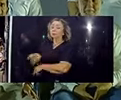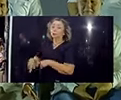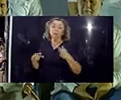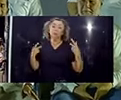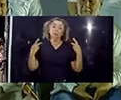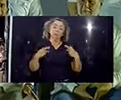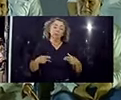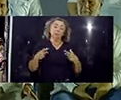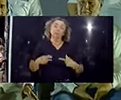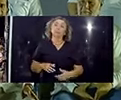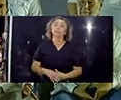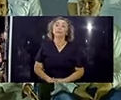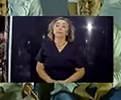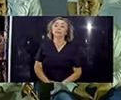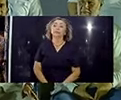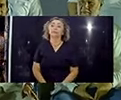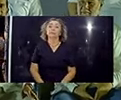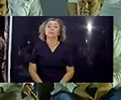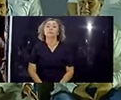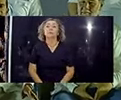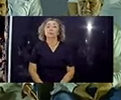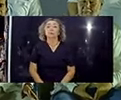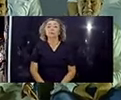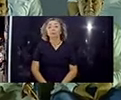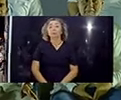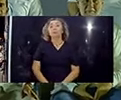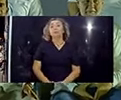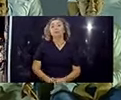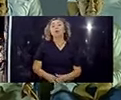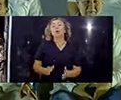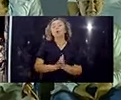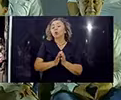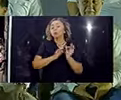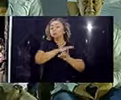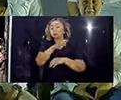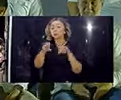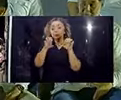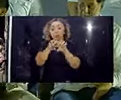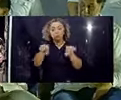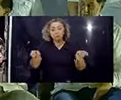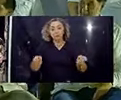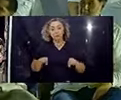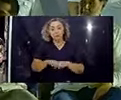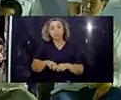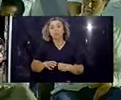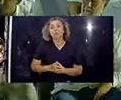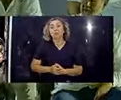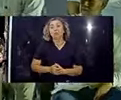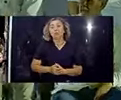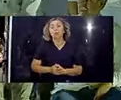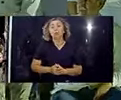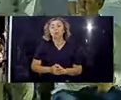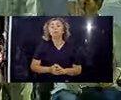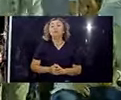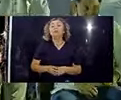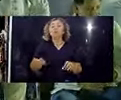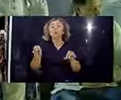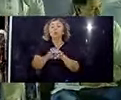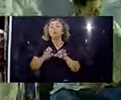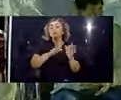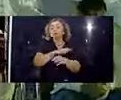ustedes que sepan que vamos a hacer equipo con todos los candidatos